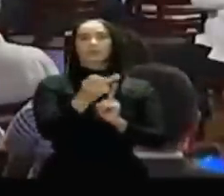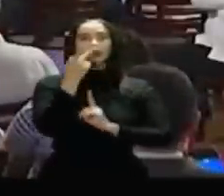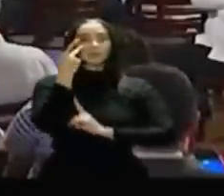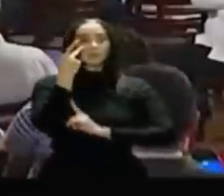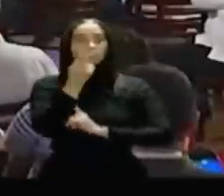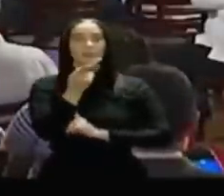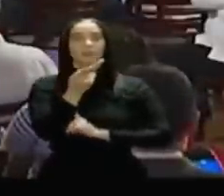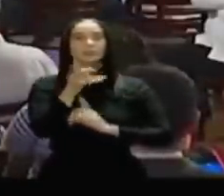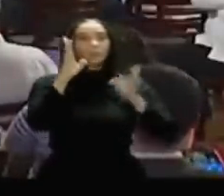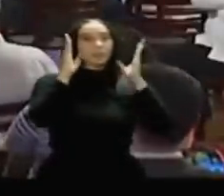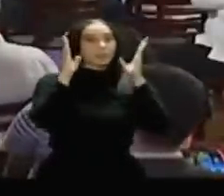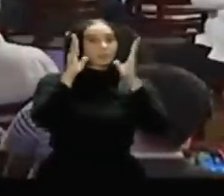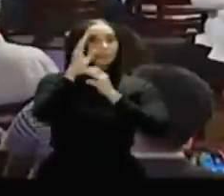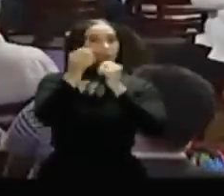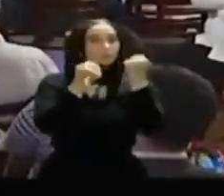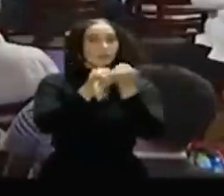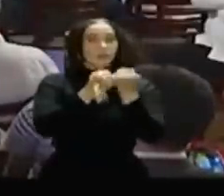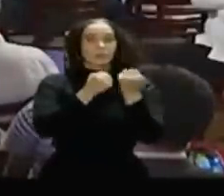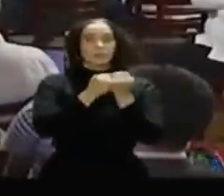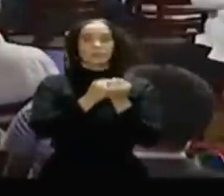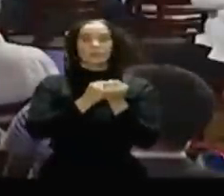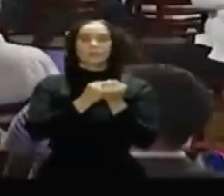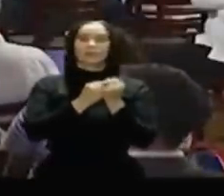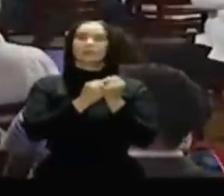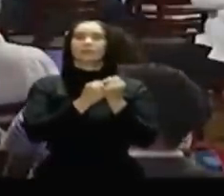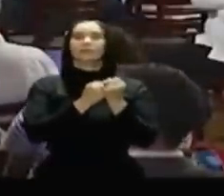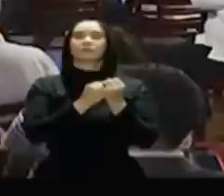sea necesario